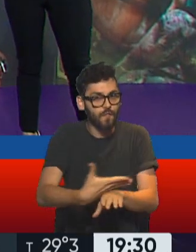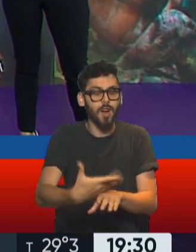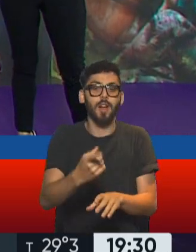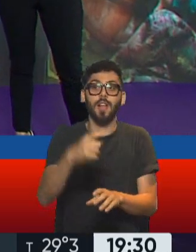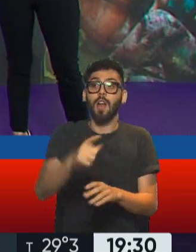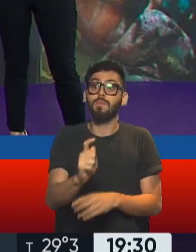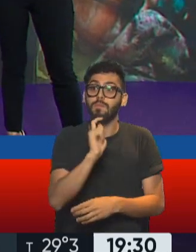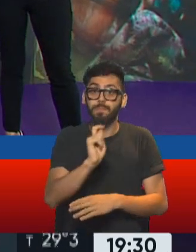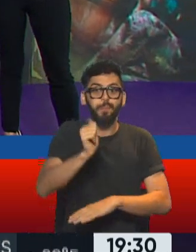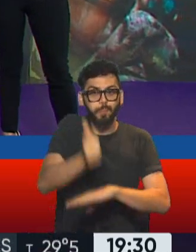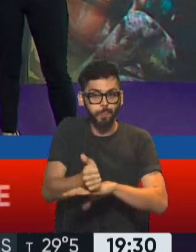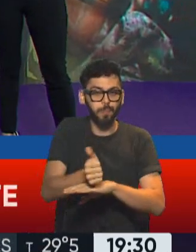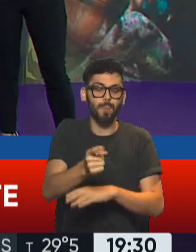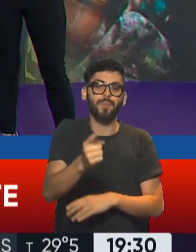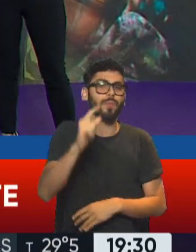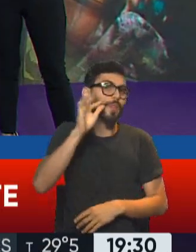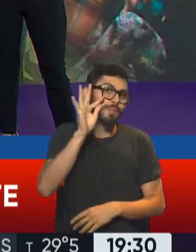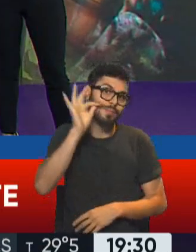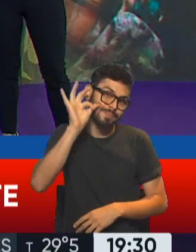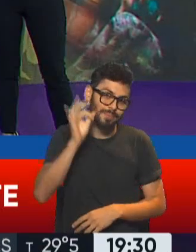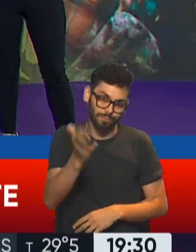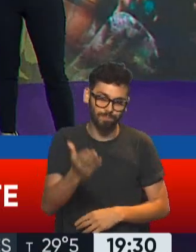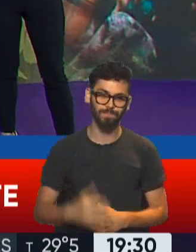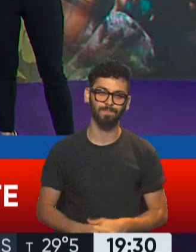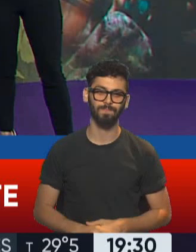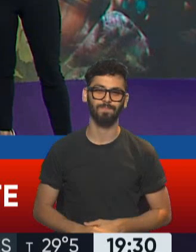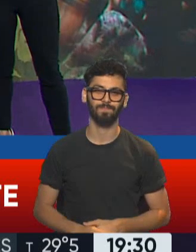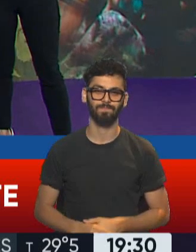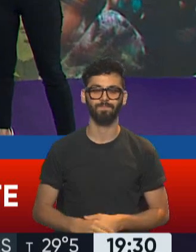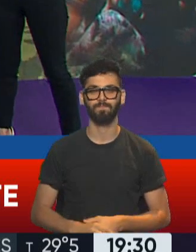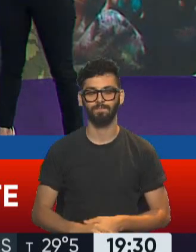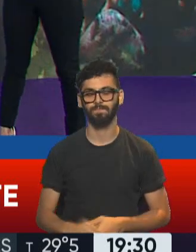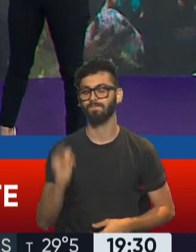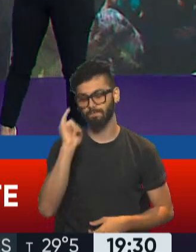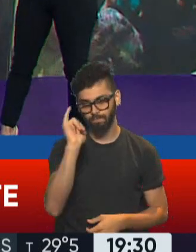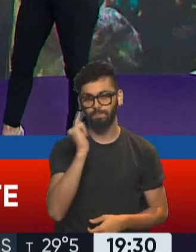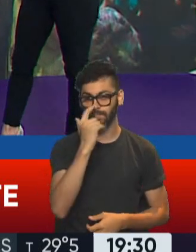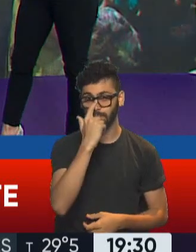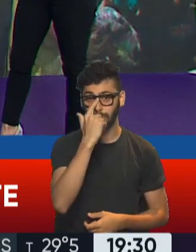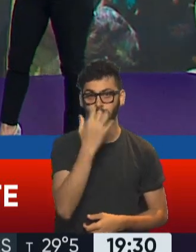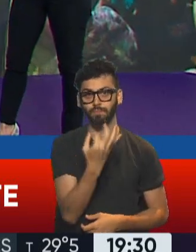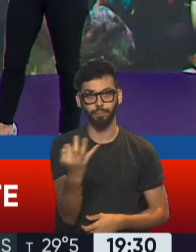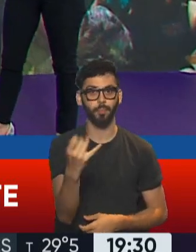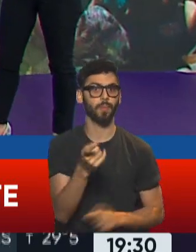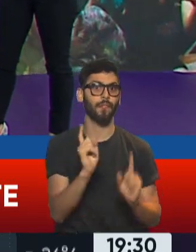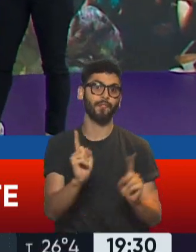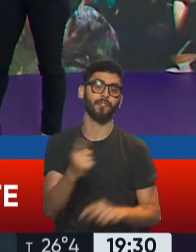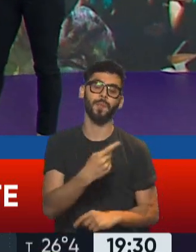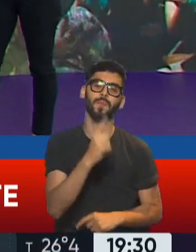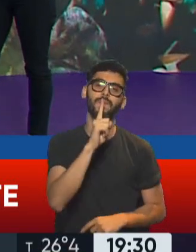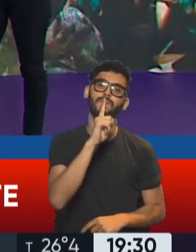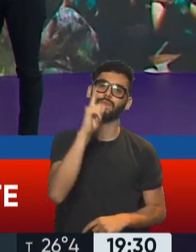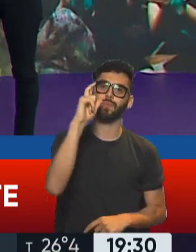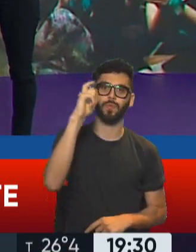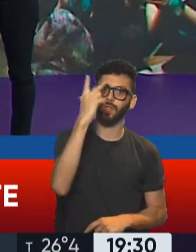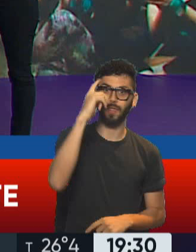el móvil de la televisión pública. Alfredo Simón. Así es, Felicitas, continúa declarando Telma